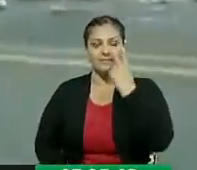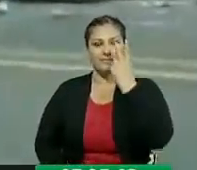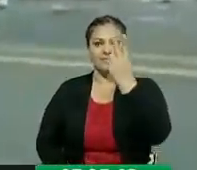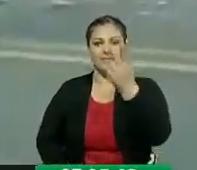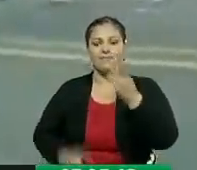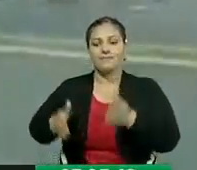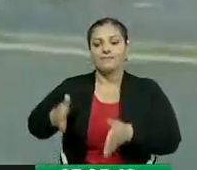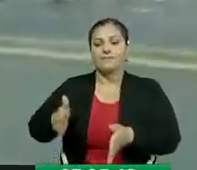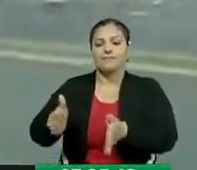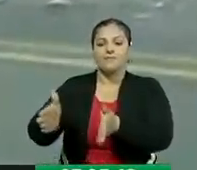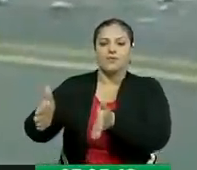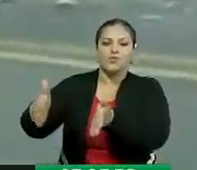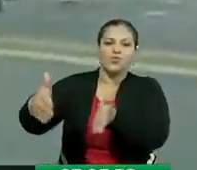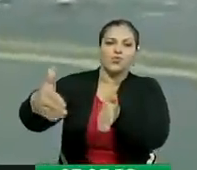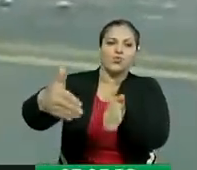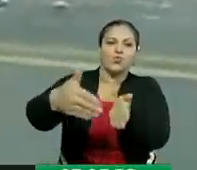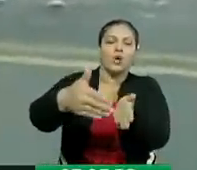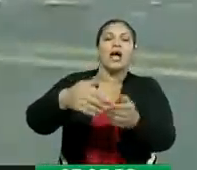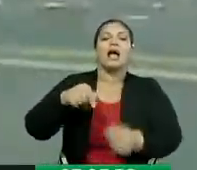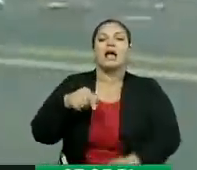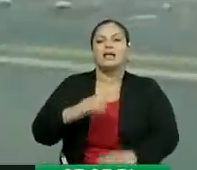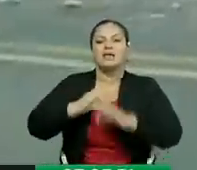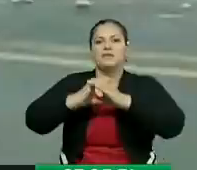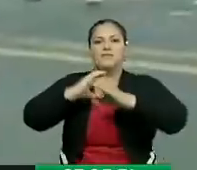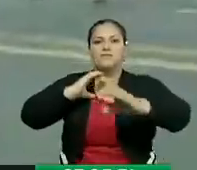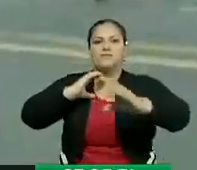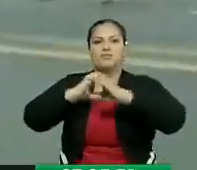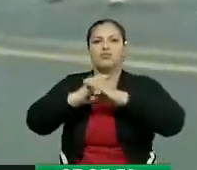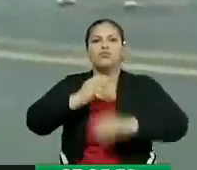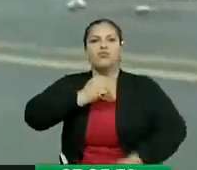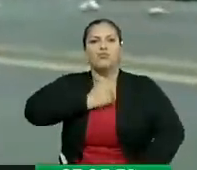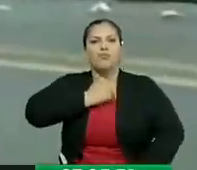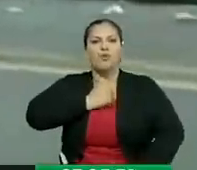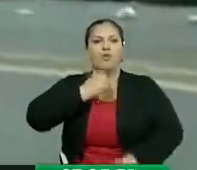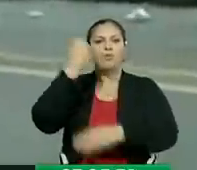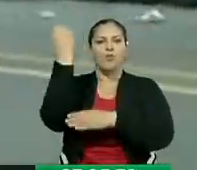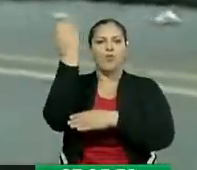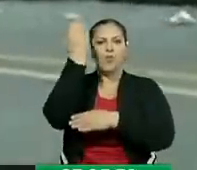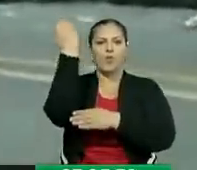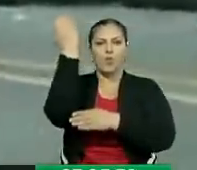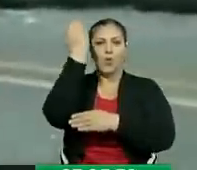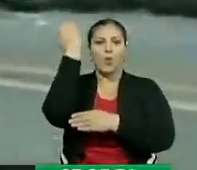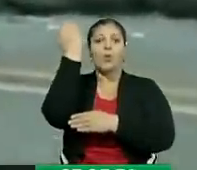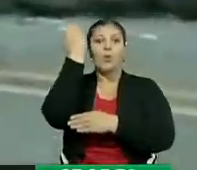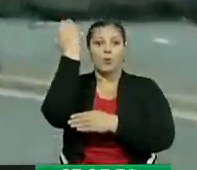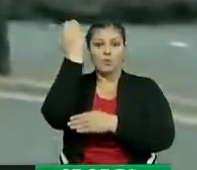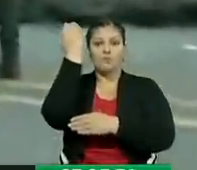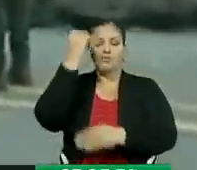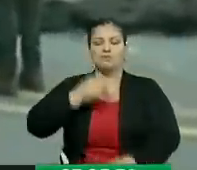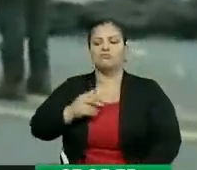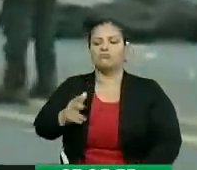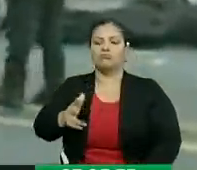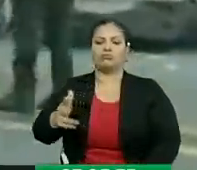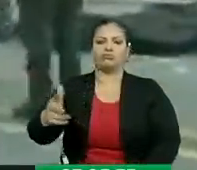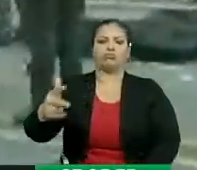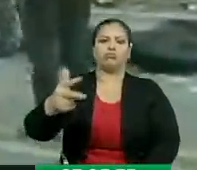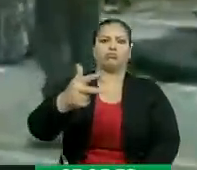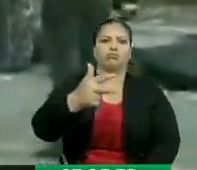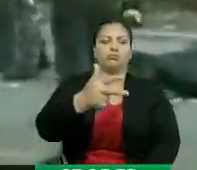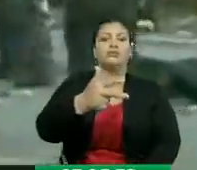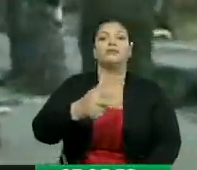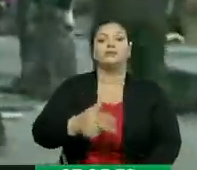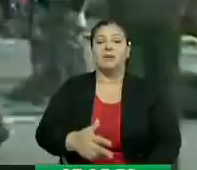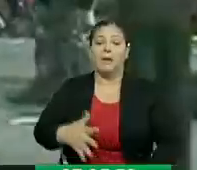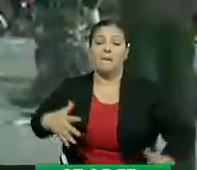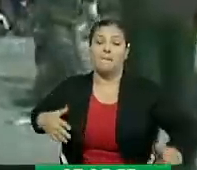donde un bus de una cooperativa internacional que transportaba pasajeros de lo que conocemos de primera